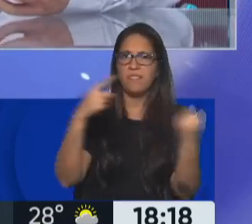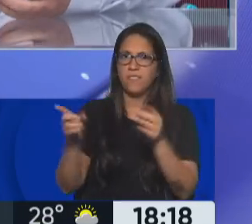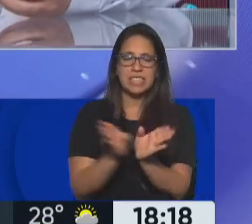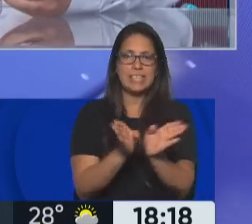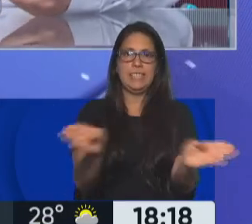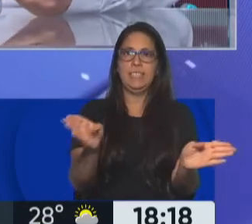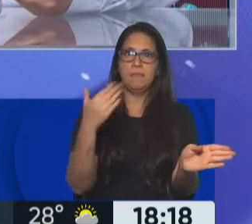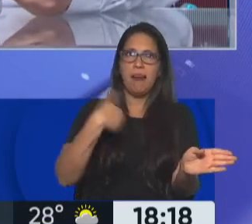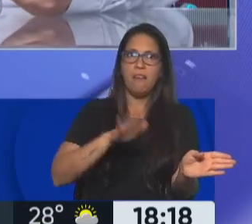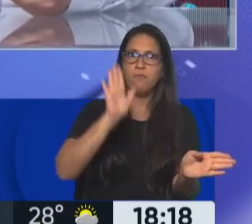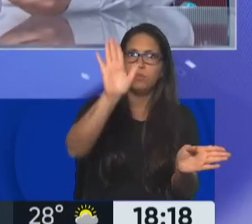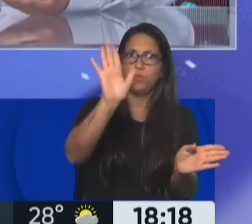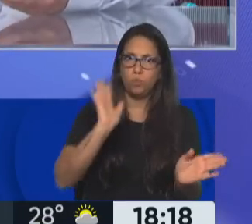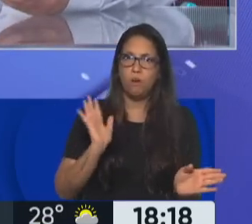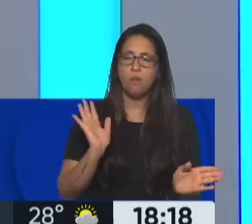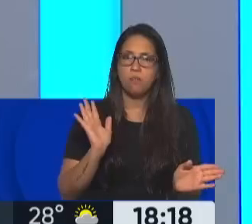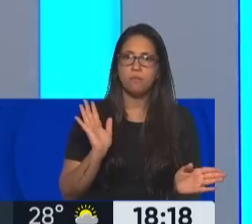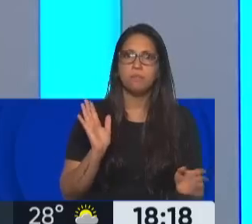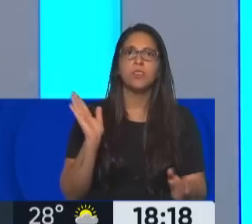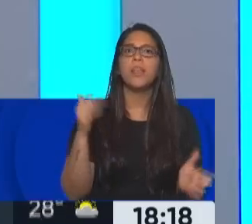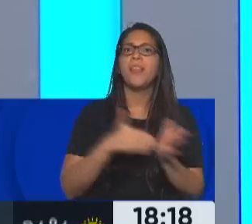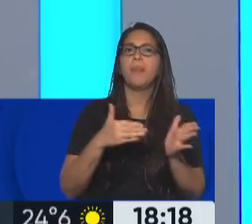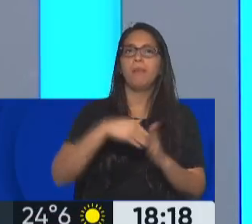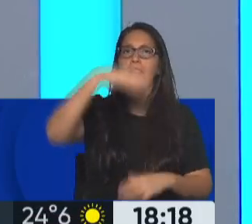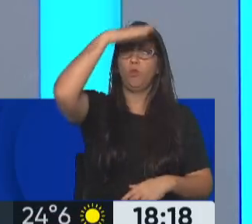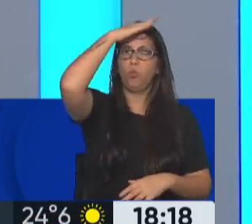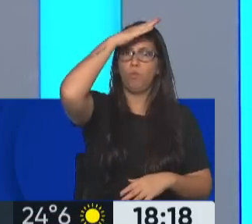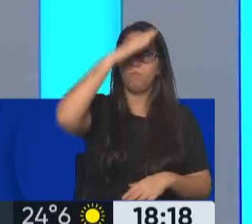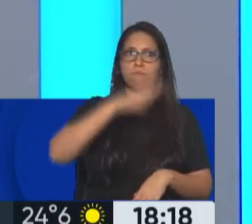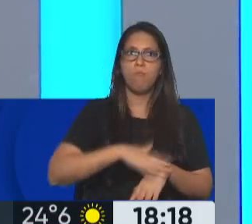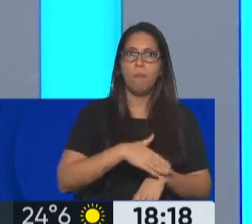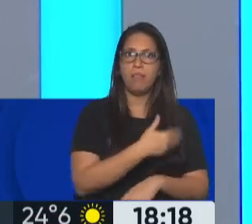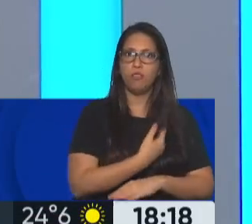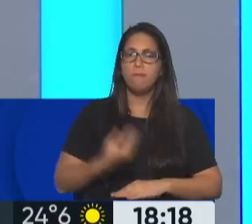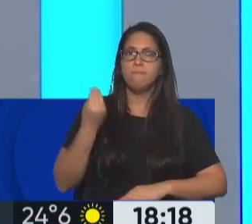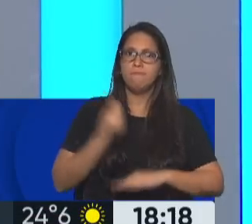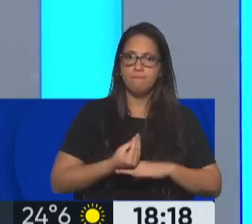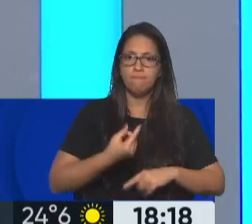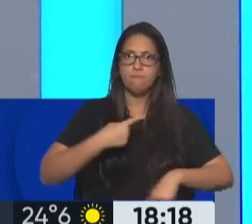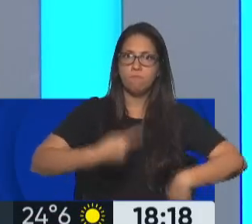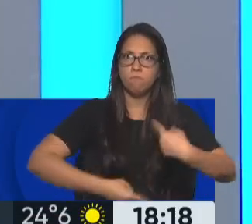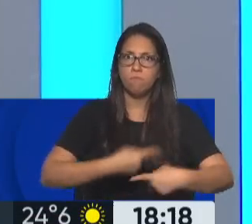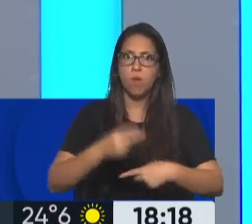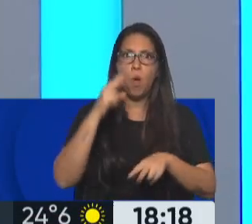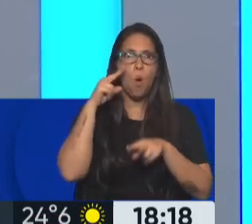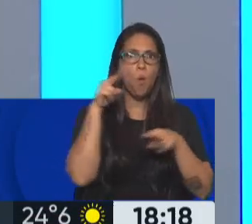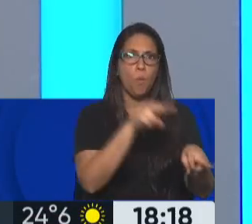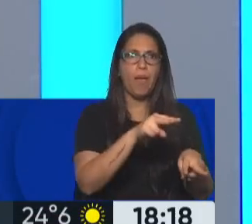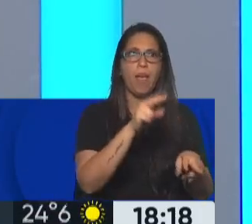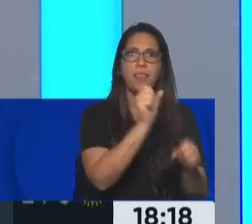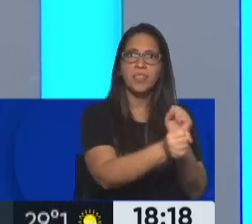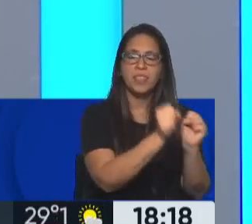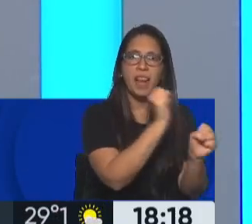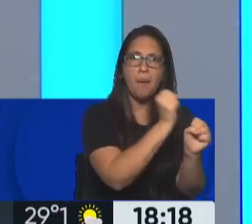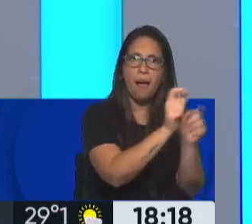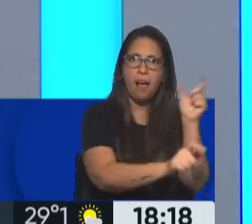está abierta, que es cuánto Trump va a ser un proteccionista que mira hacia los trabajadores y